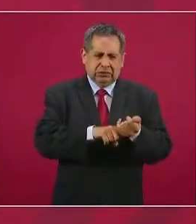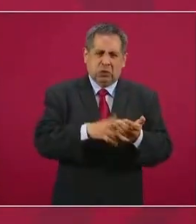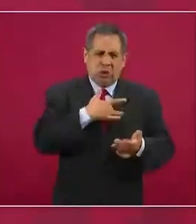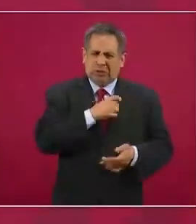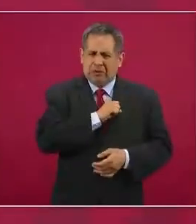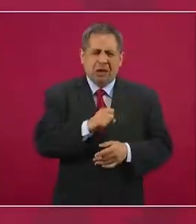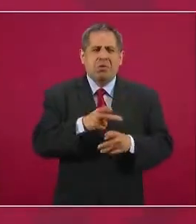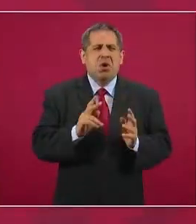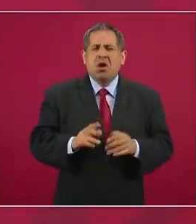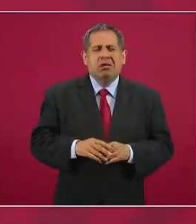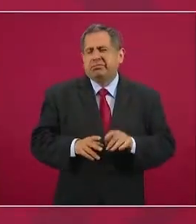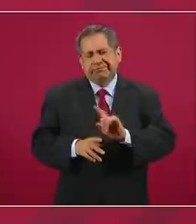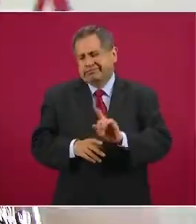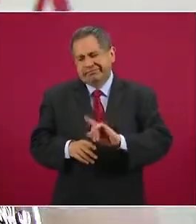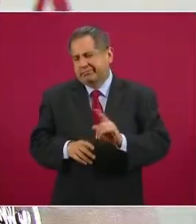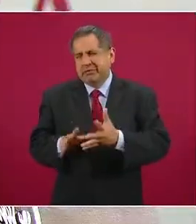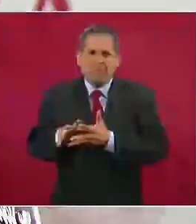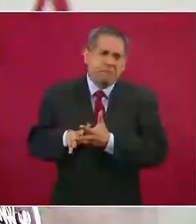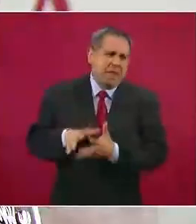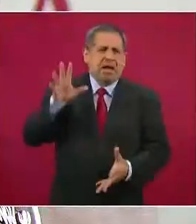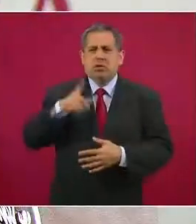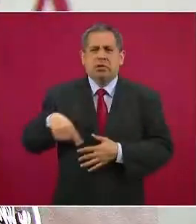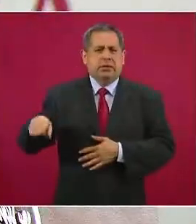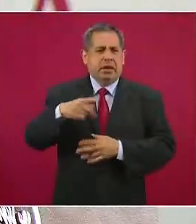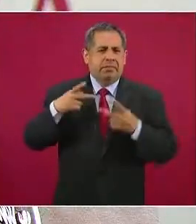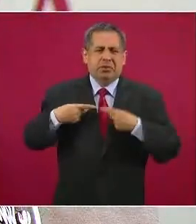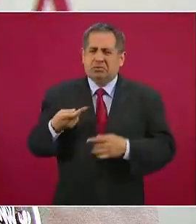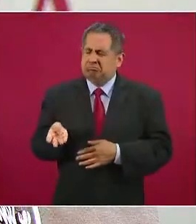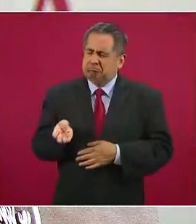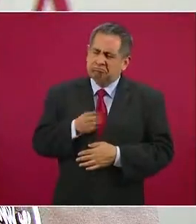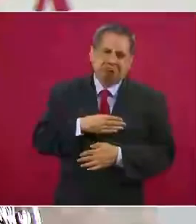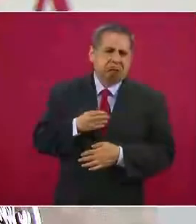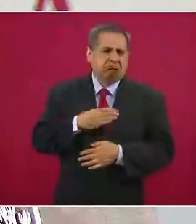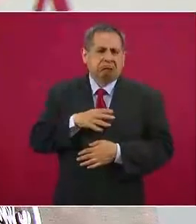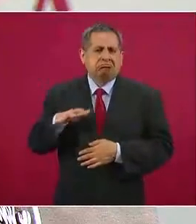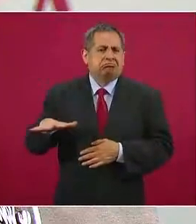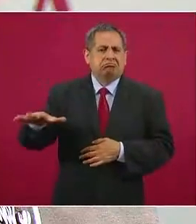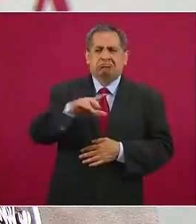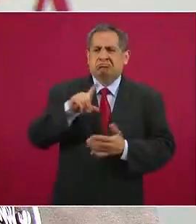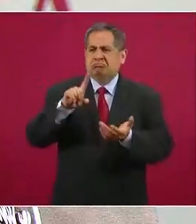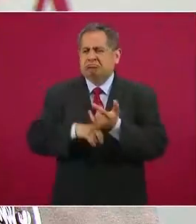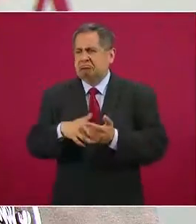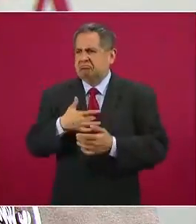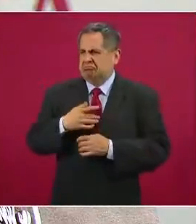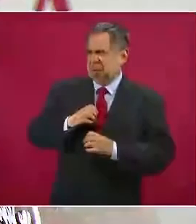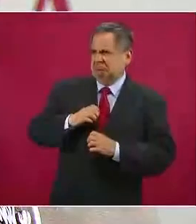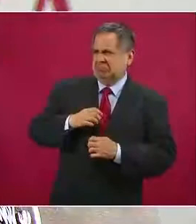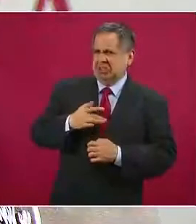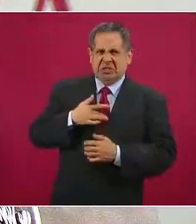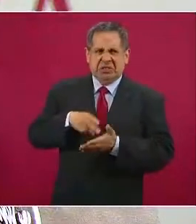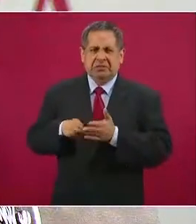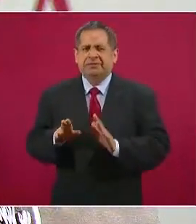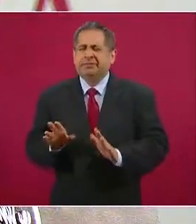pero no es así la mayoría de nuestro pueblo, es bueno, no tiene malas entrañas.